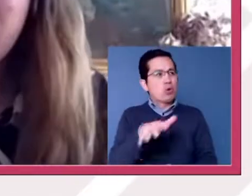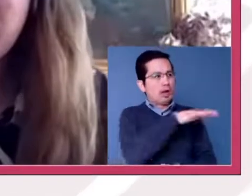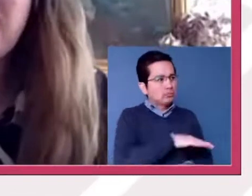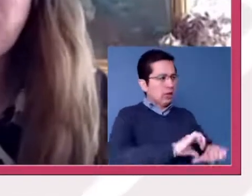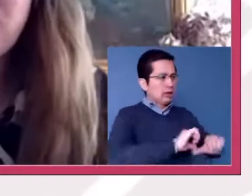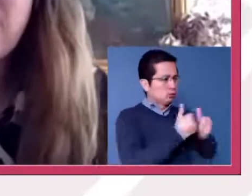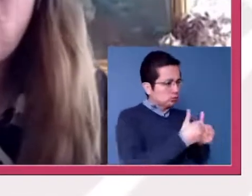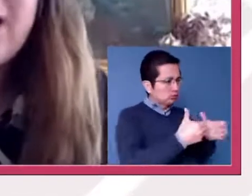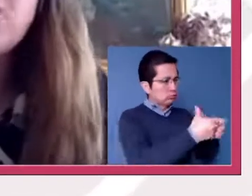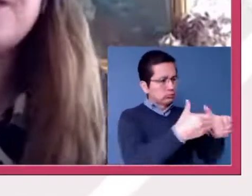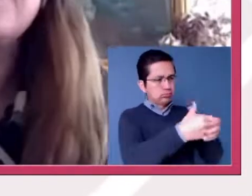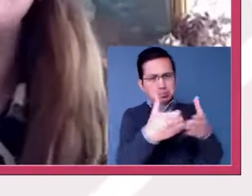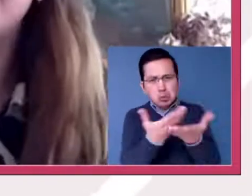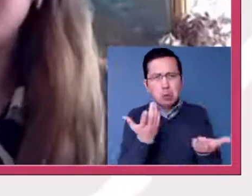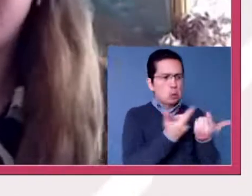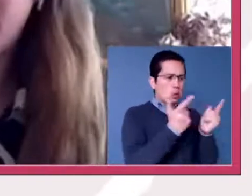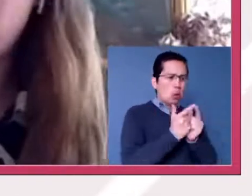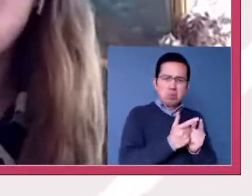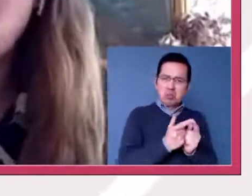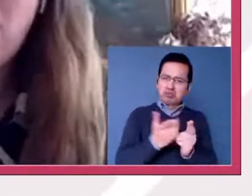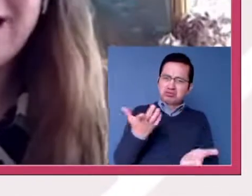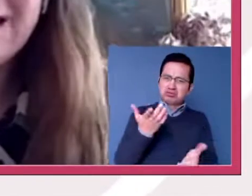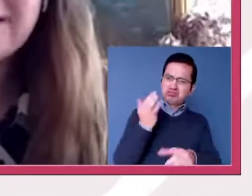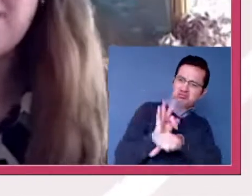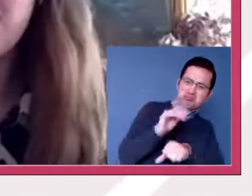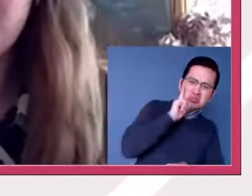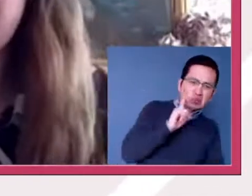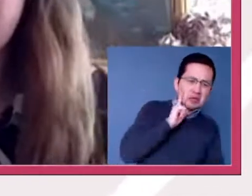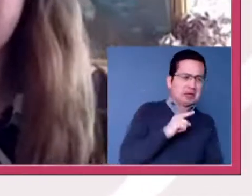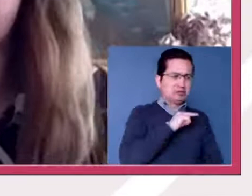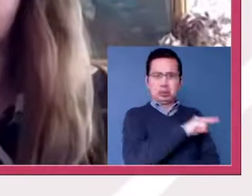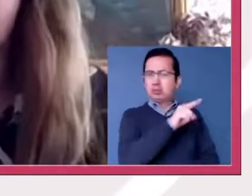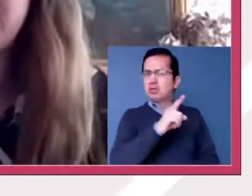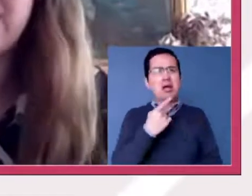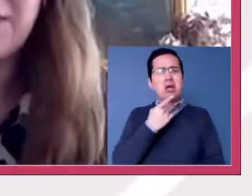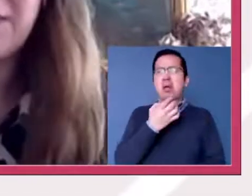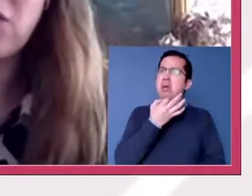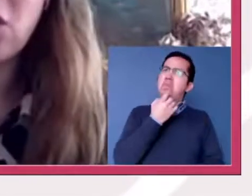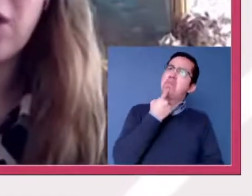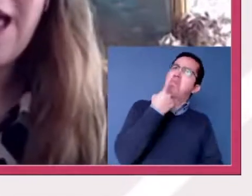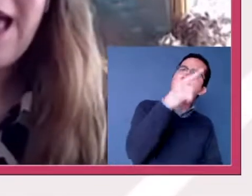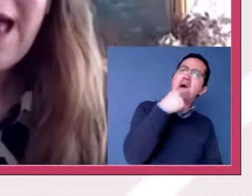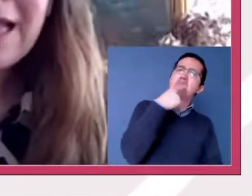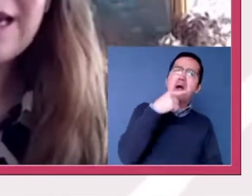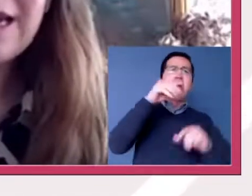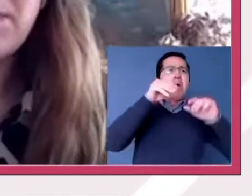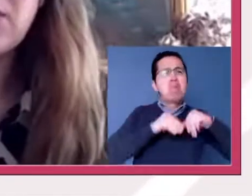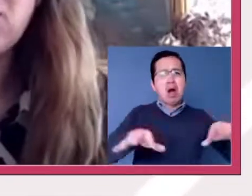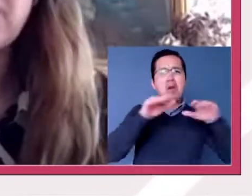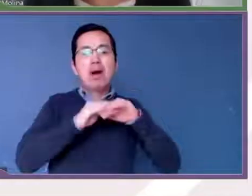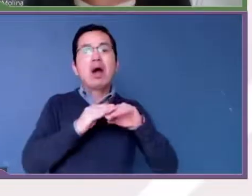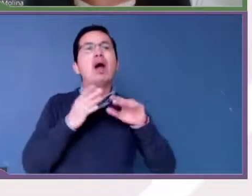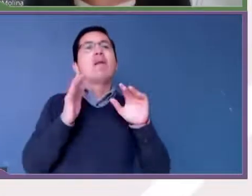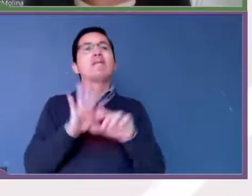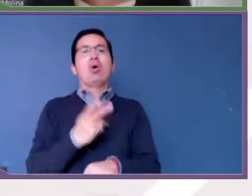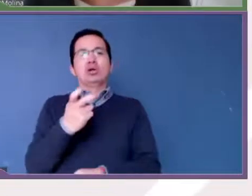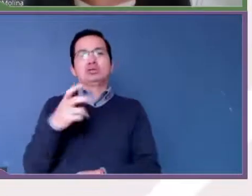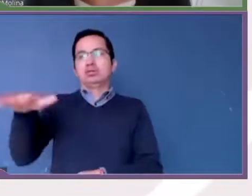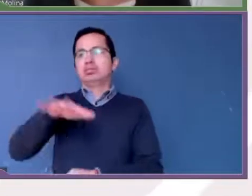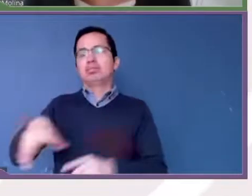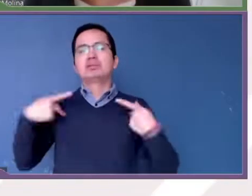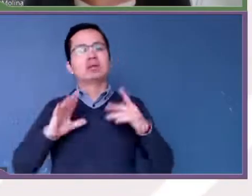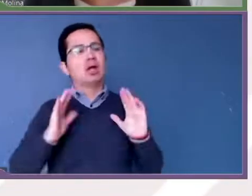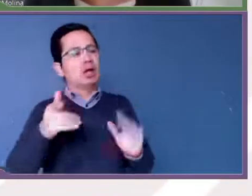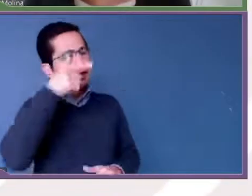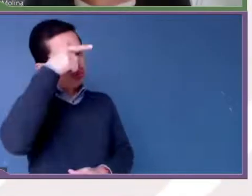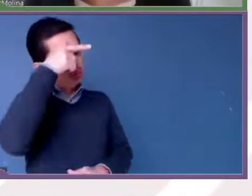y feministas, pues han logrado visibilizar justo la urgencia de prevenir y eliminar la discriminación hacia las personas por sistemas